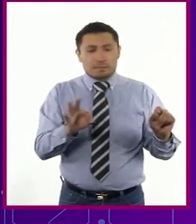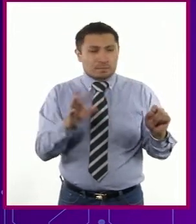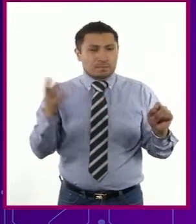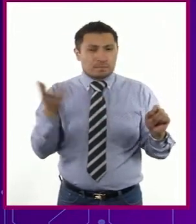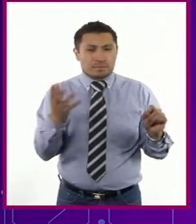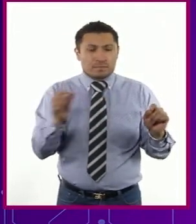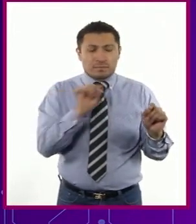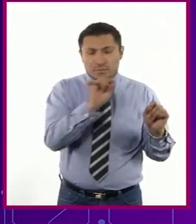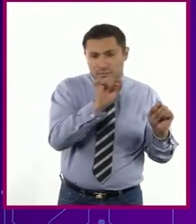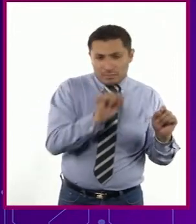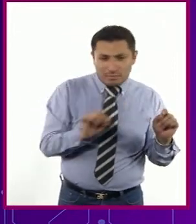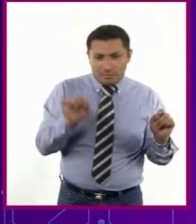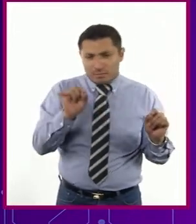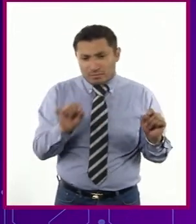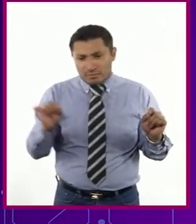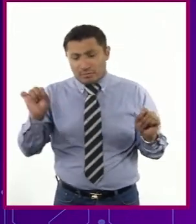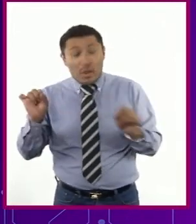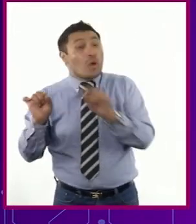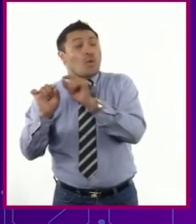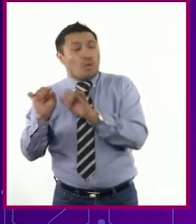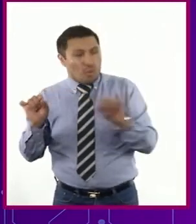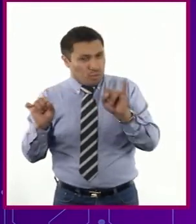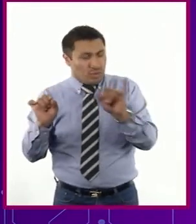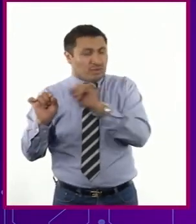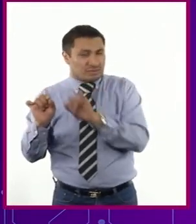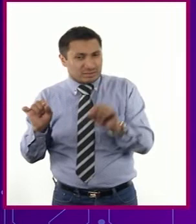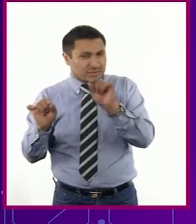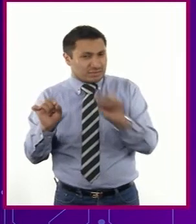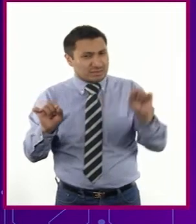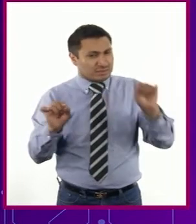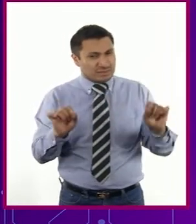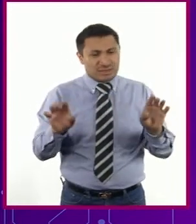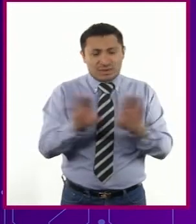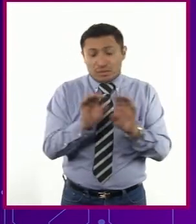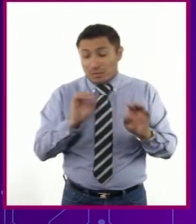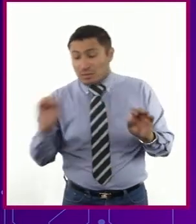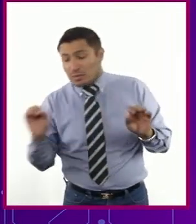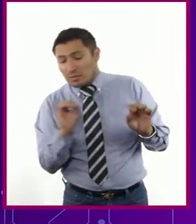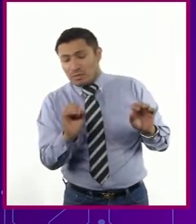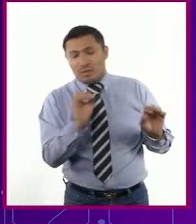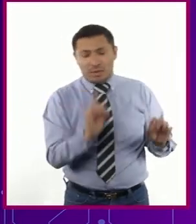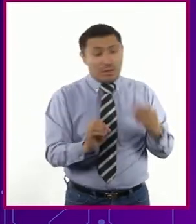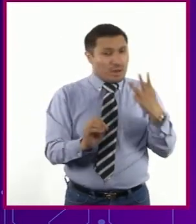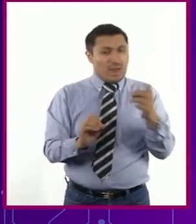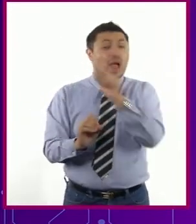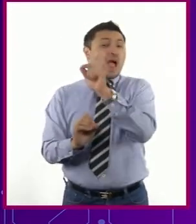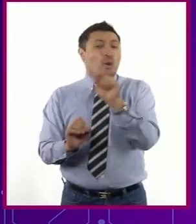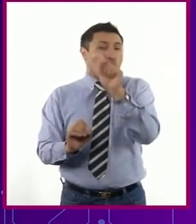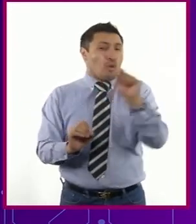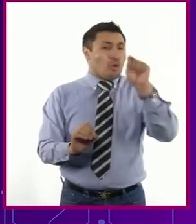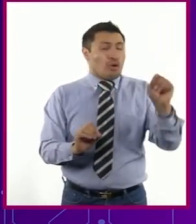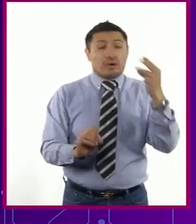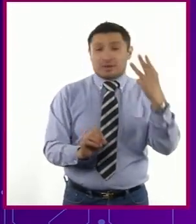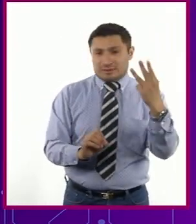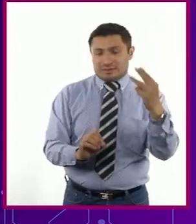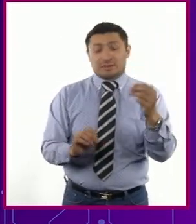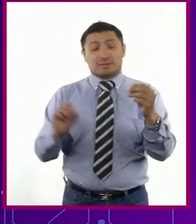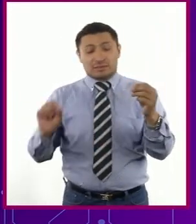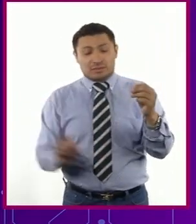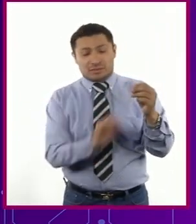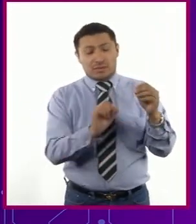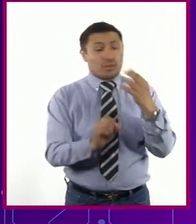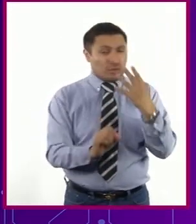el punto decimal hacia la izquierda tantas veces como ceros aparezcan en esa potencia, en este caso